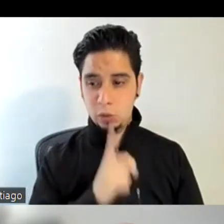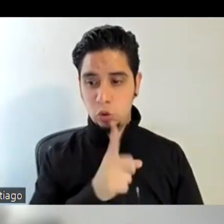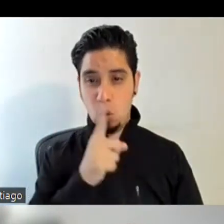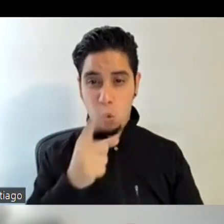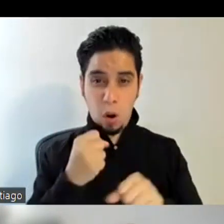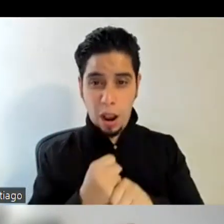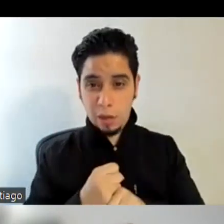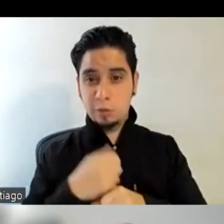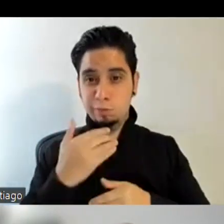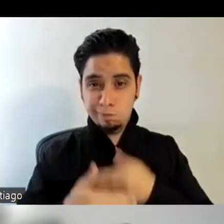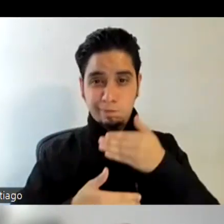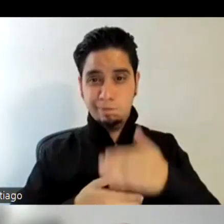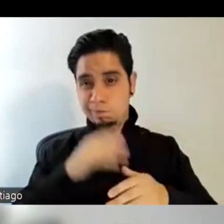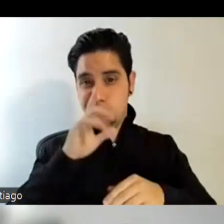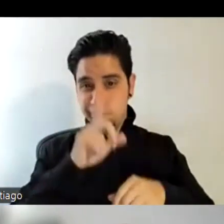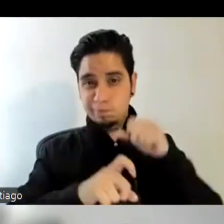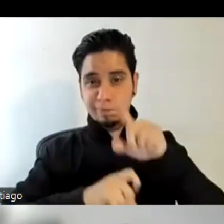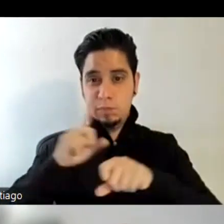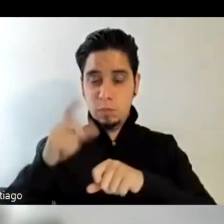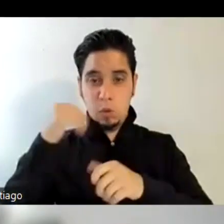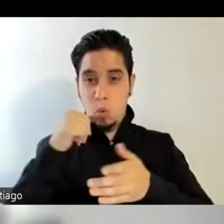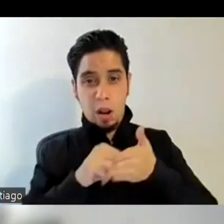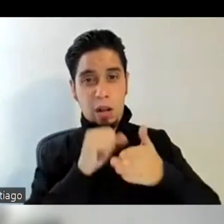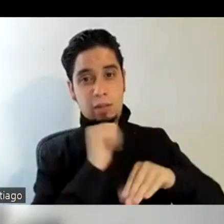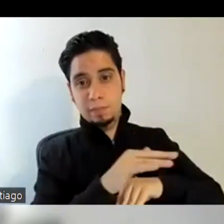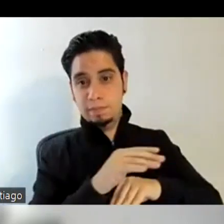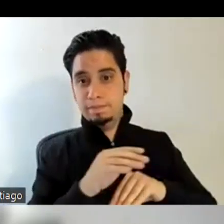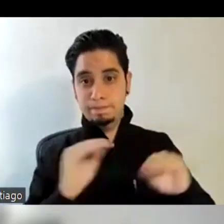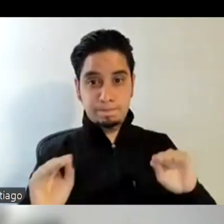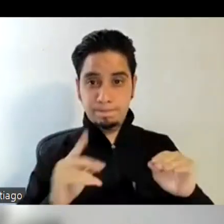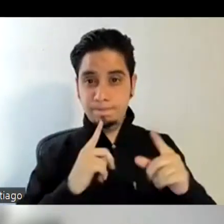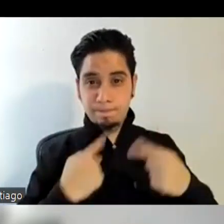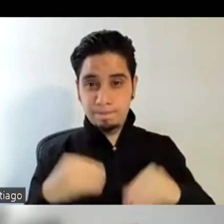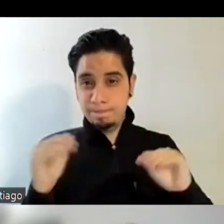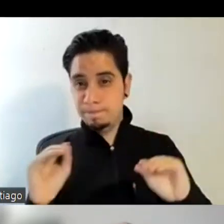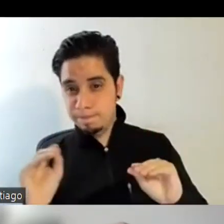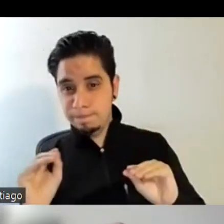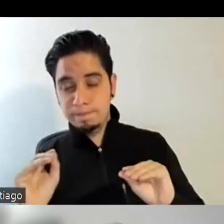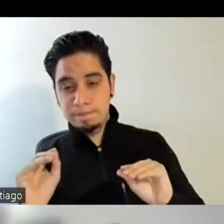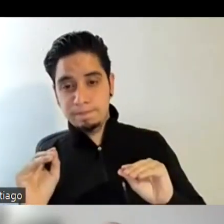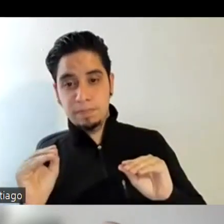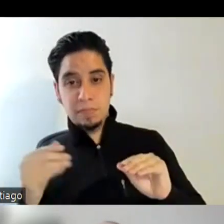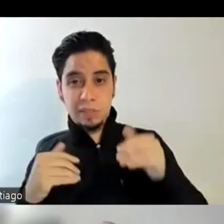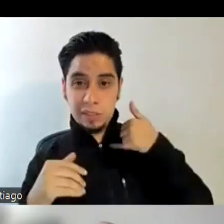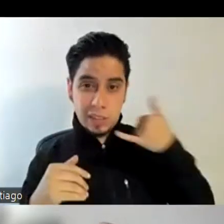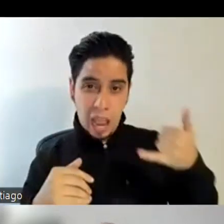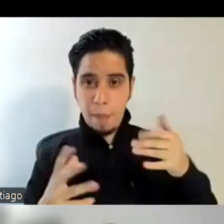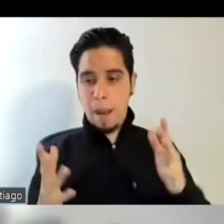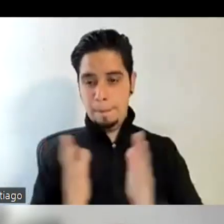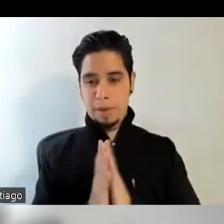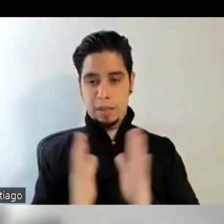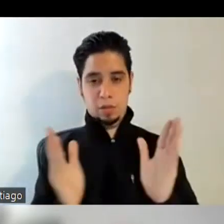es darle que estar. Sí, porque mandas las cartas y nadie te la contesta, das follow up, llamas, pides reunión,